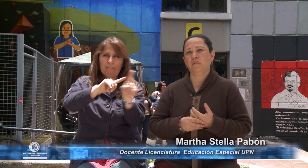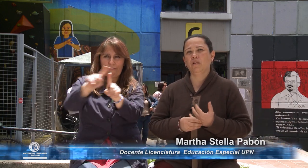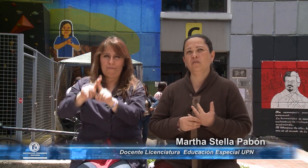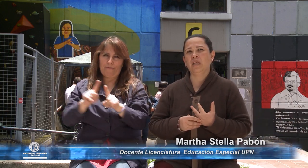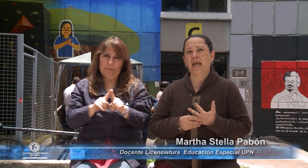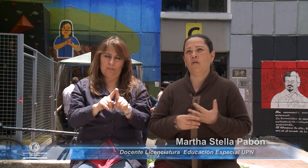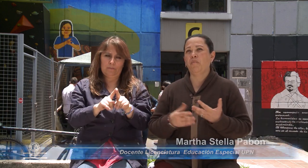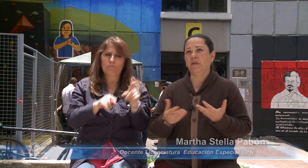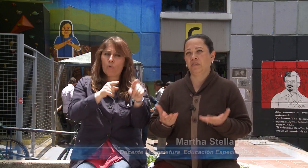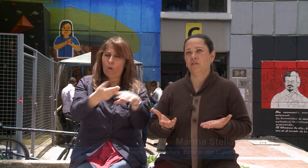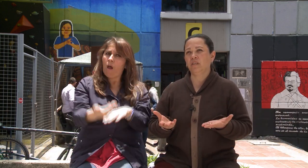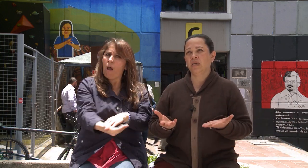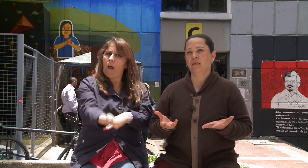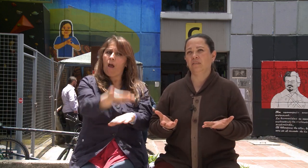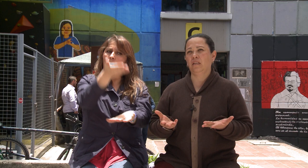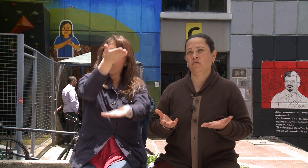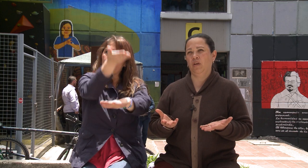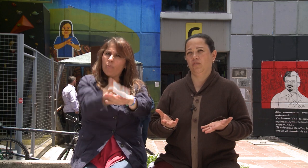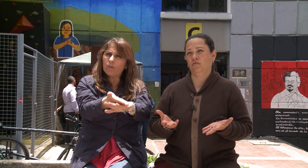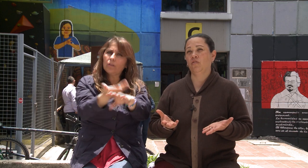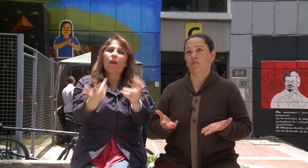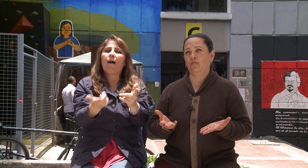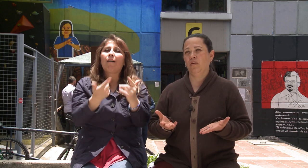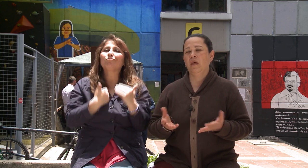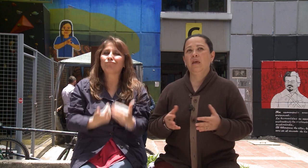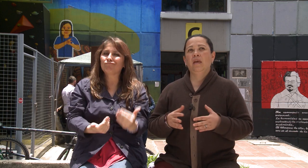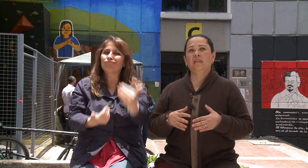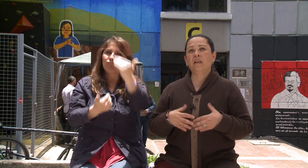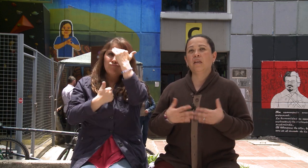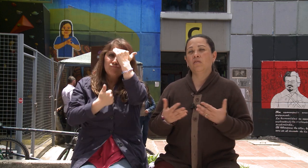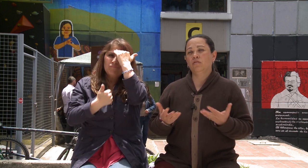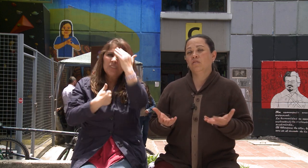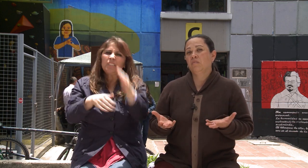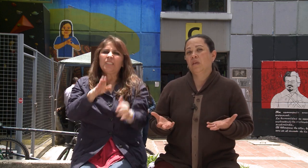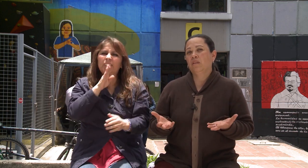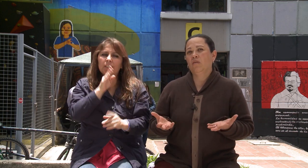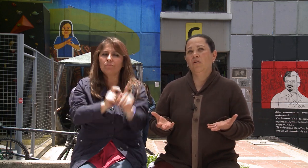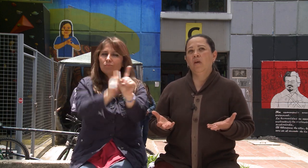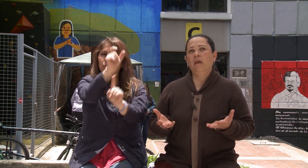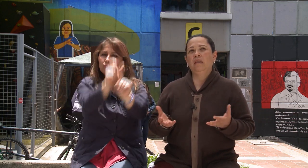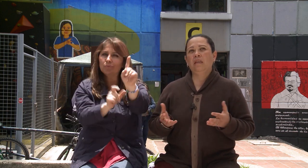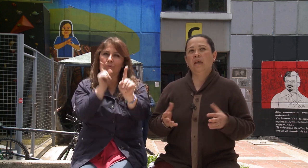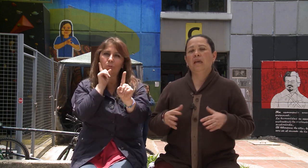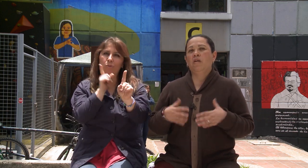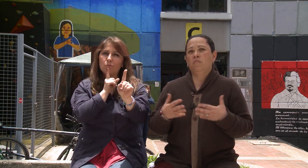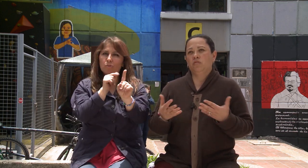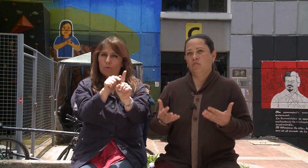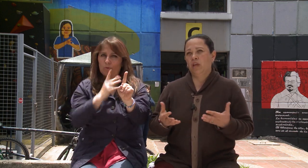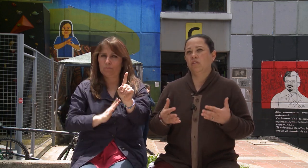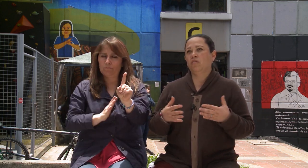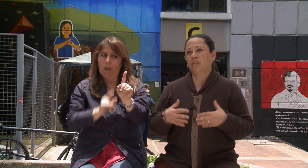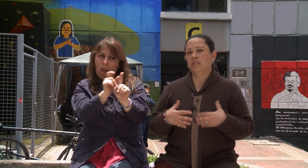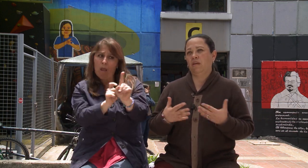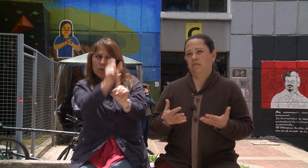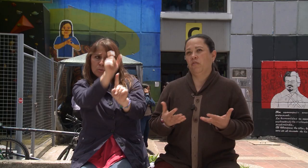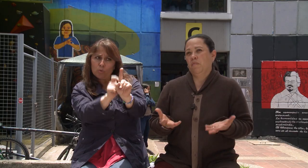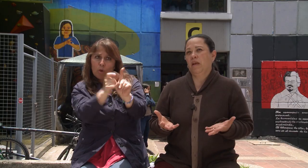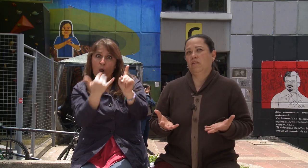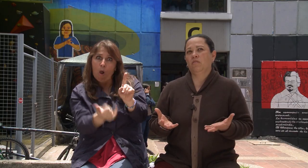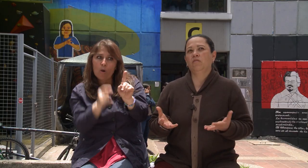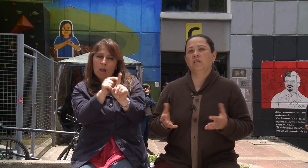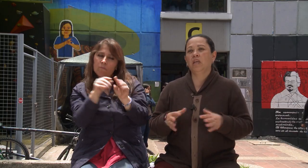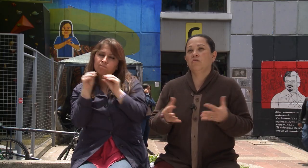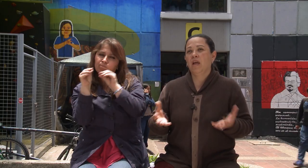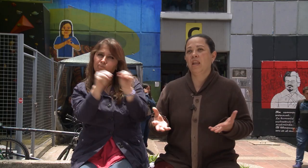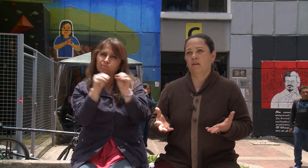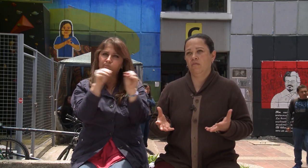en términos de la comprensión de quién es el sujeto sordo, del reconocimiento de que como sujeto que se está